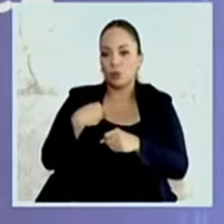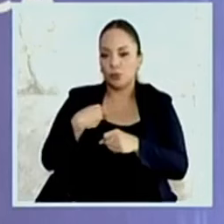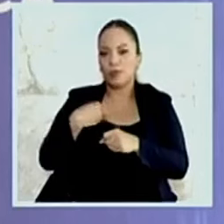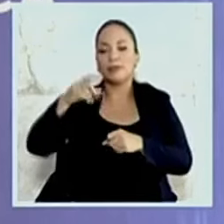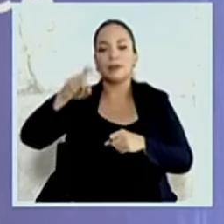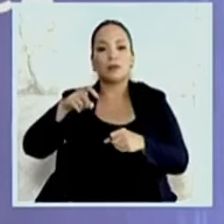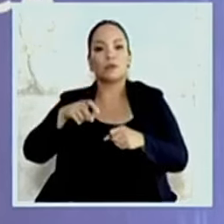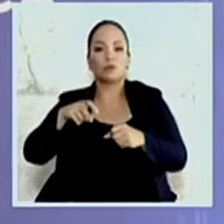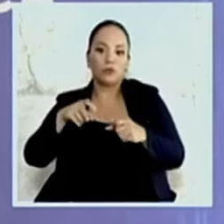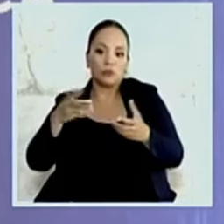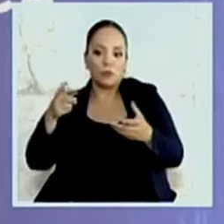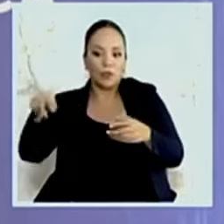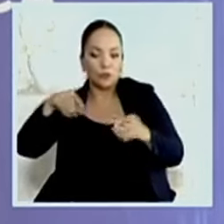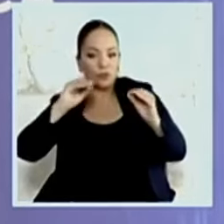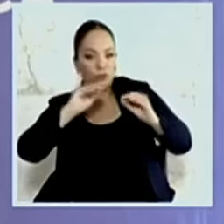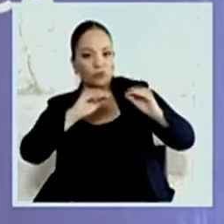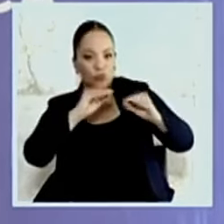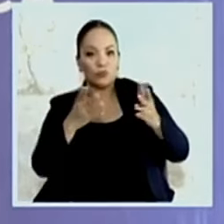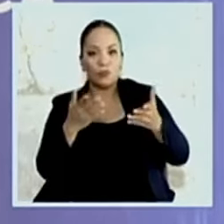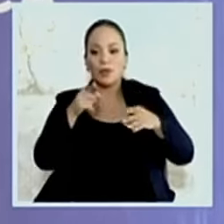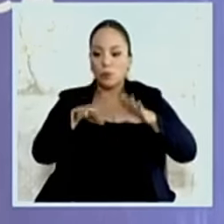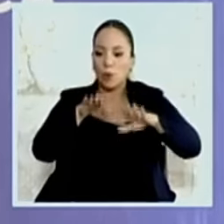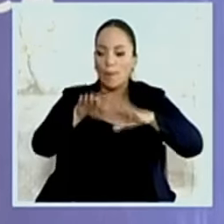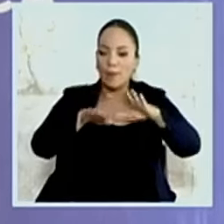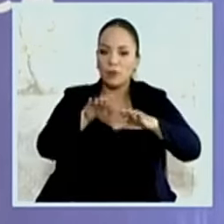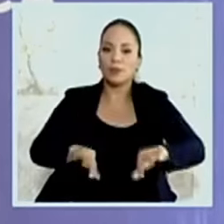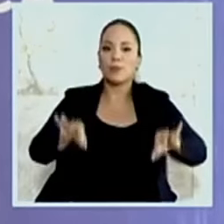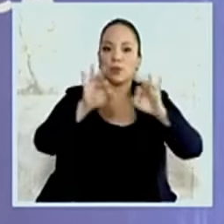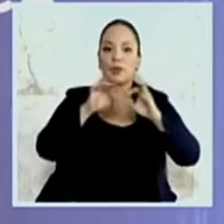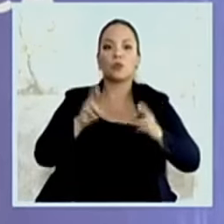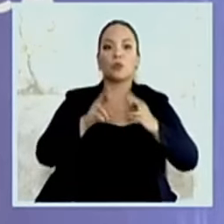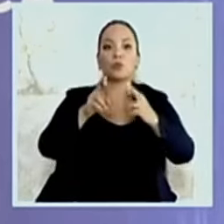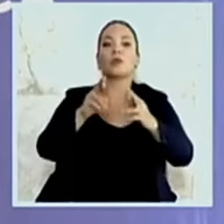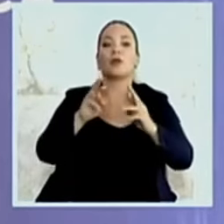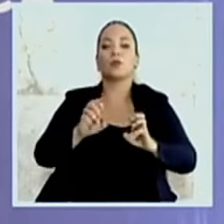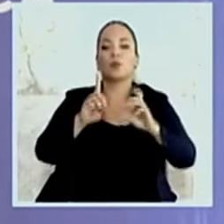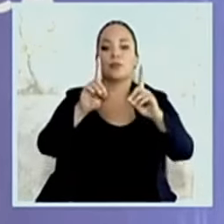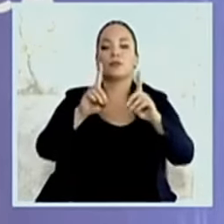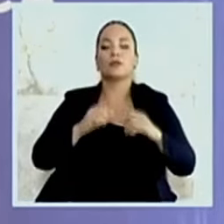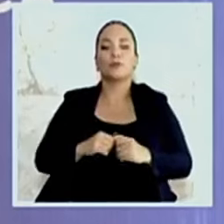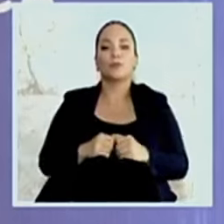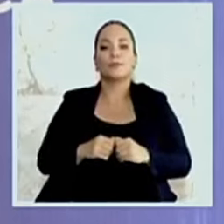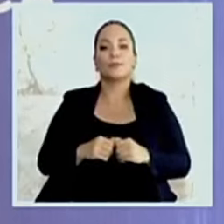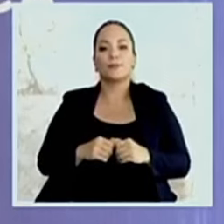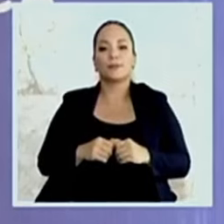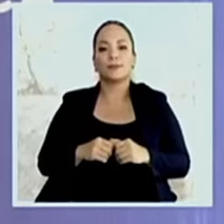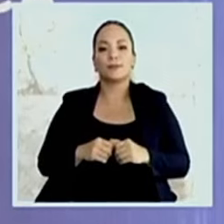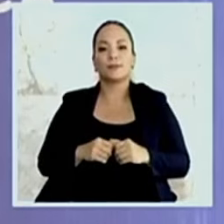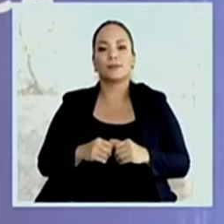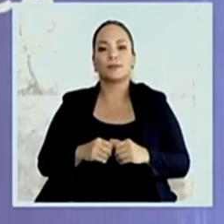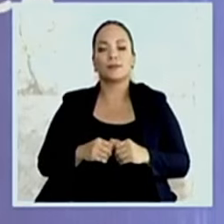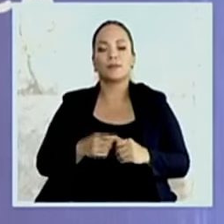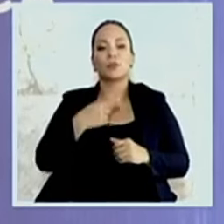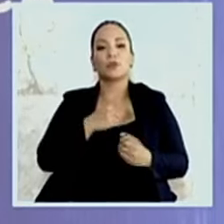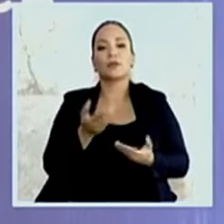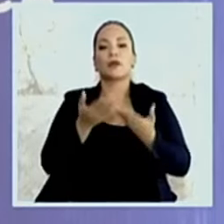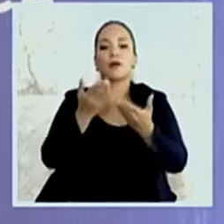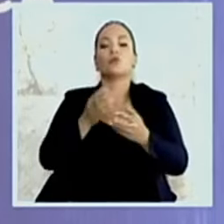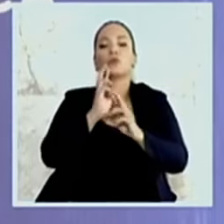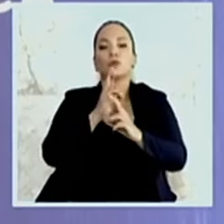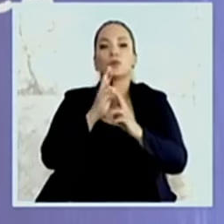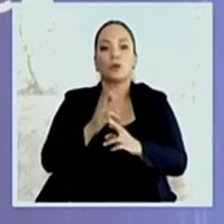Entonces, sistemas de evaluación y que los docentes hagan lo que a ellos les gusta y lo que necesitamos que hagan, que es